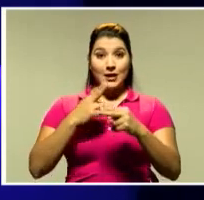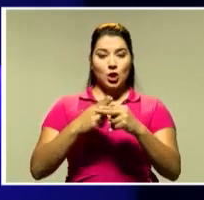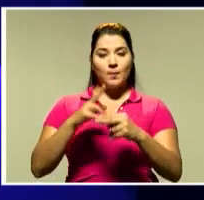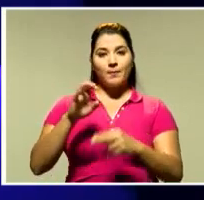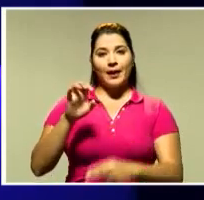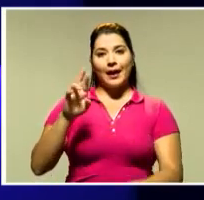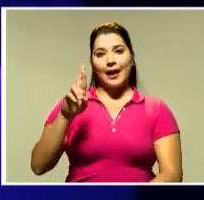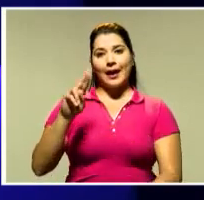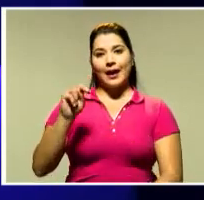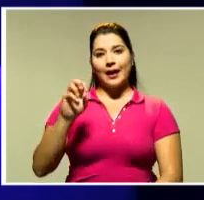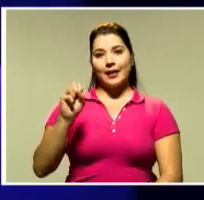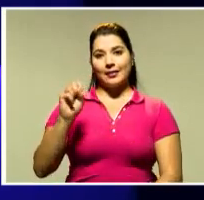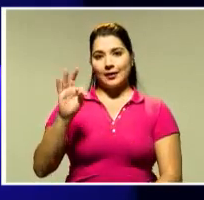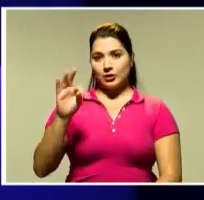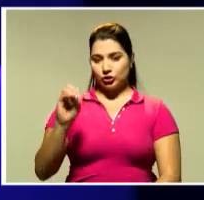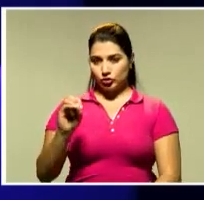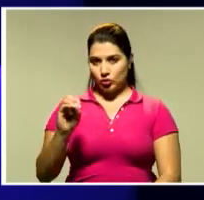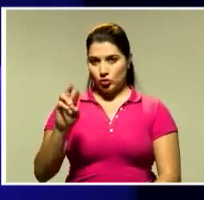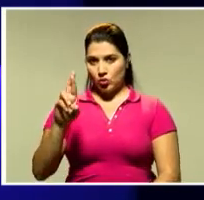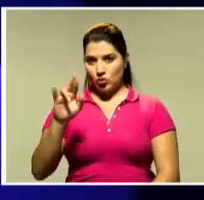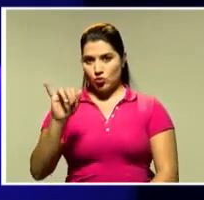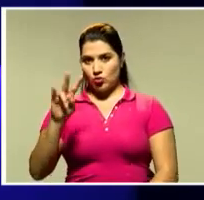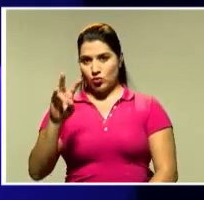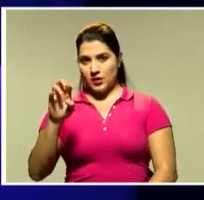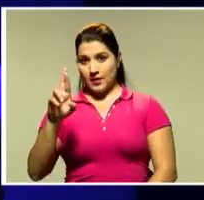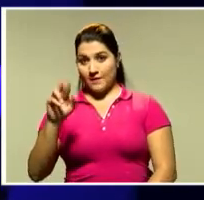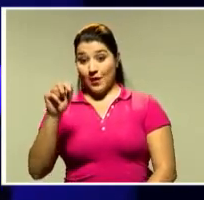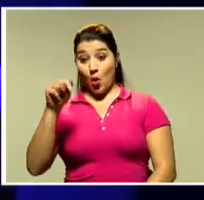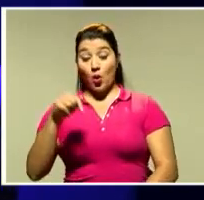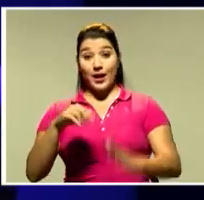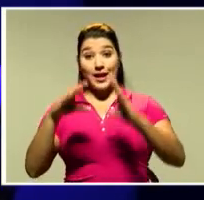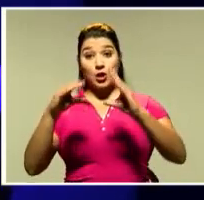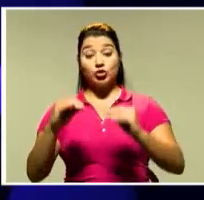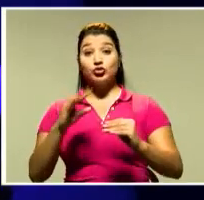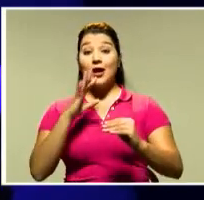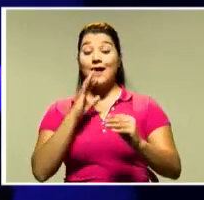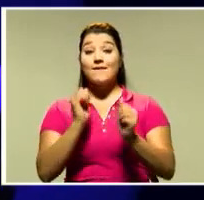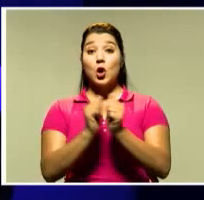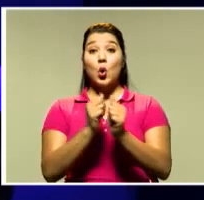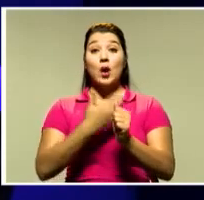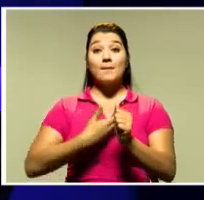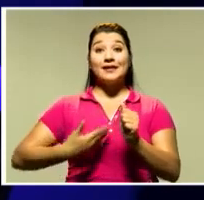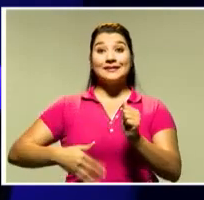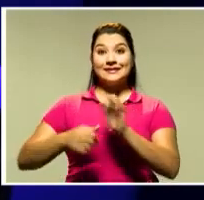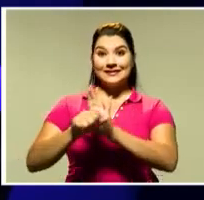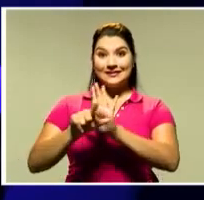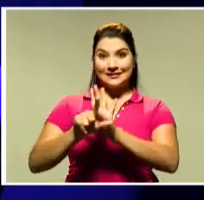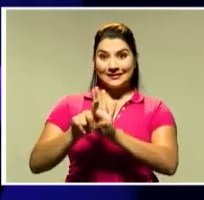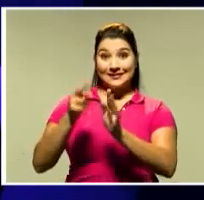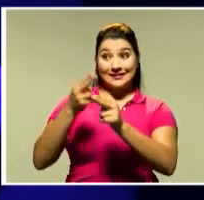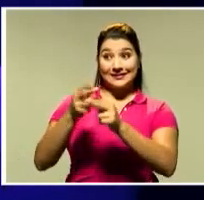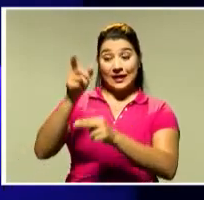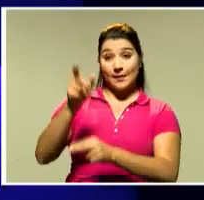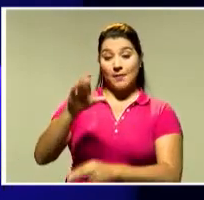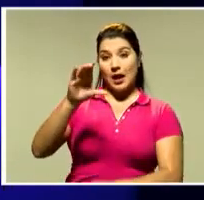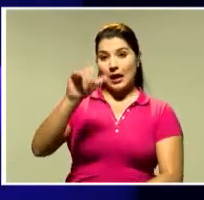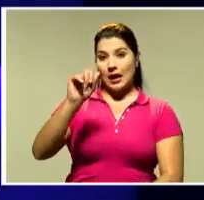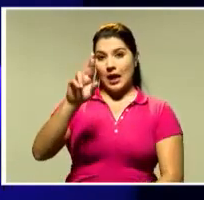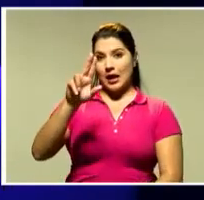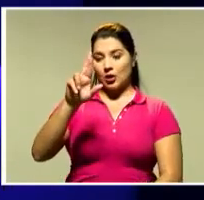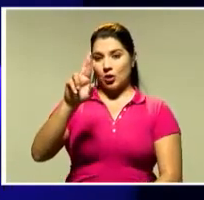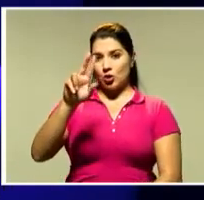Rivera y esta noche voy a conversar con el presidente de la Asamblea Legislativa, Carlos Ricardo Benavides,